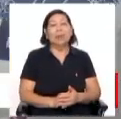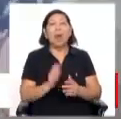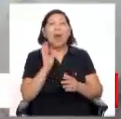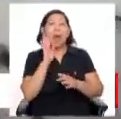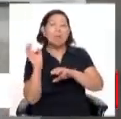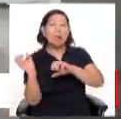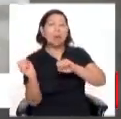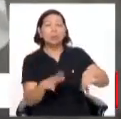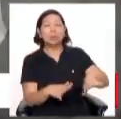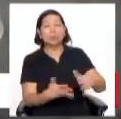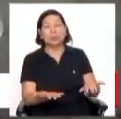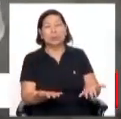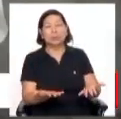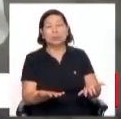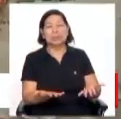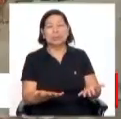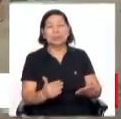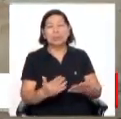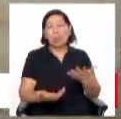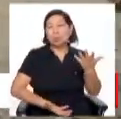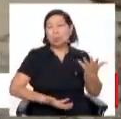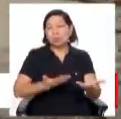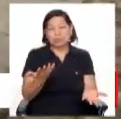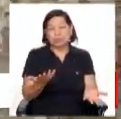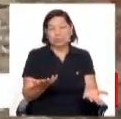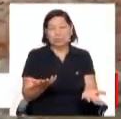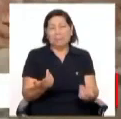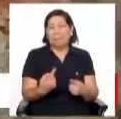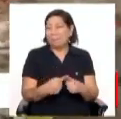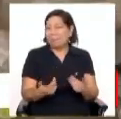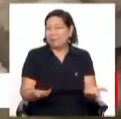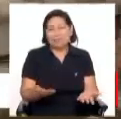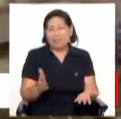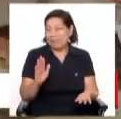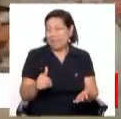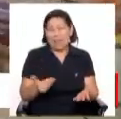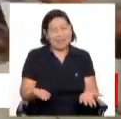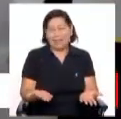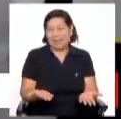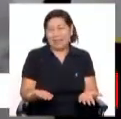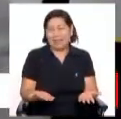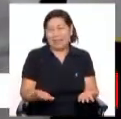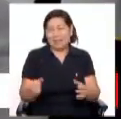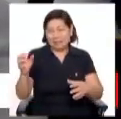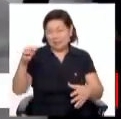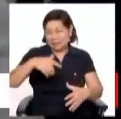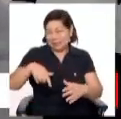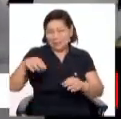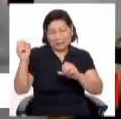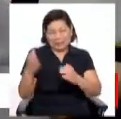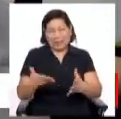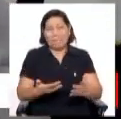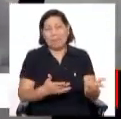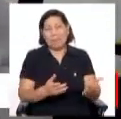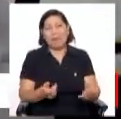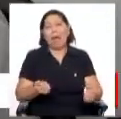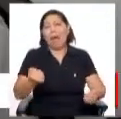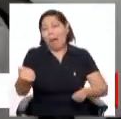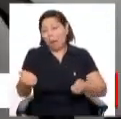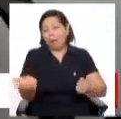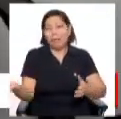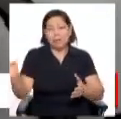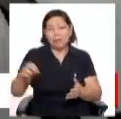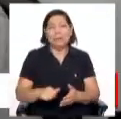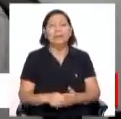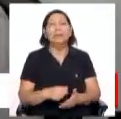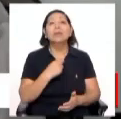botan basura, hasta la queman por simplemente no botarle al tacho o simplemente no esperar al camión.